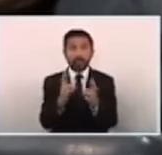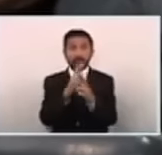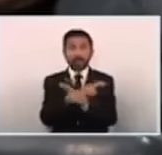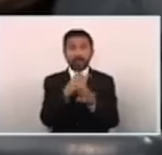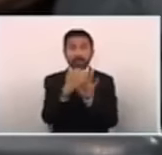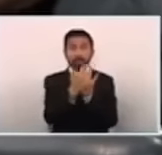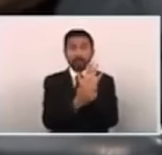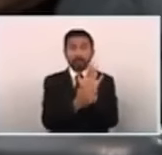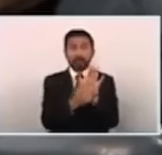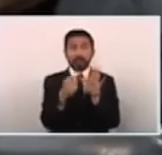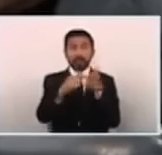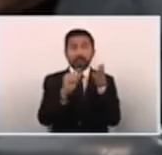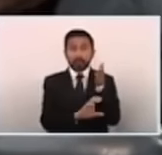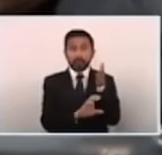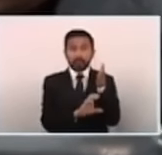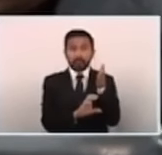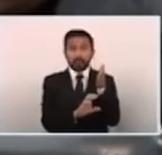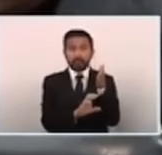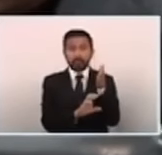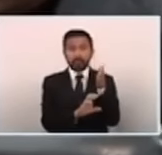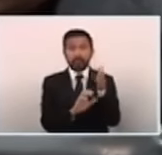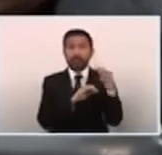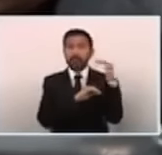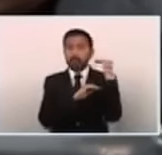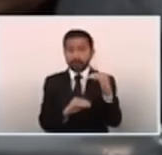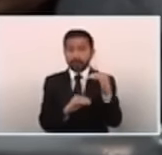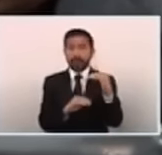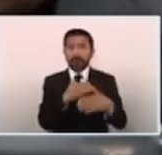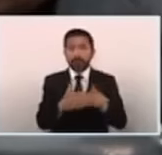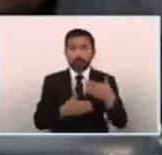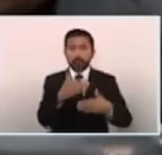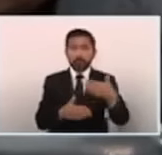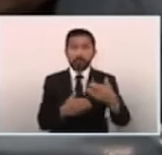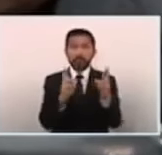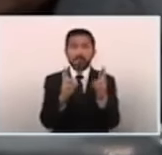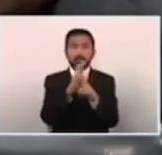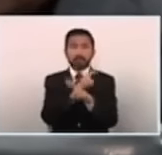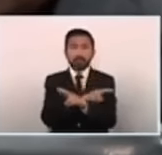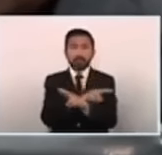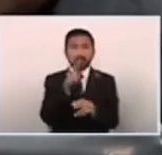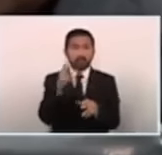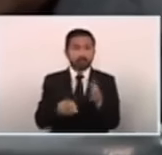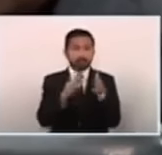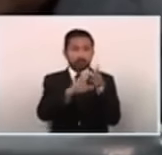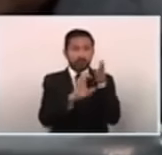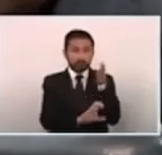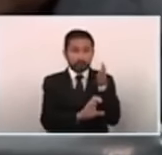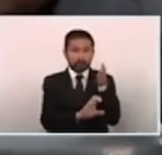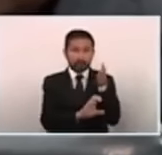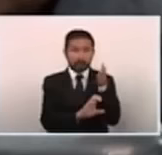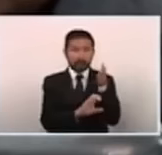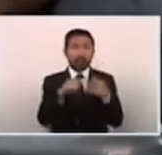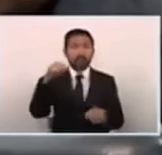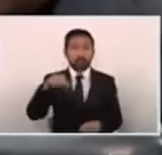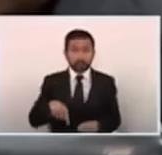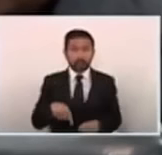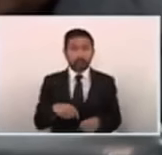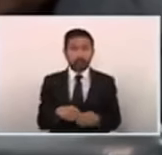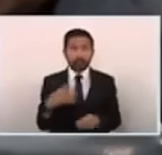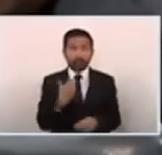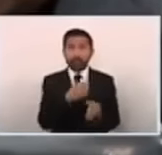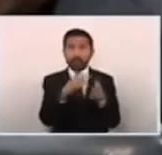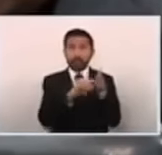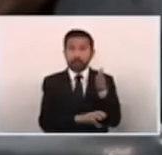un artículo de la Constitución que establece cómo se debe reformar esa misma Constitución. Actualmente,